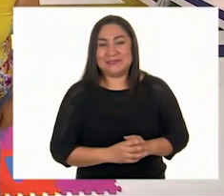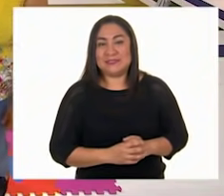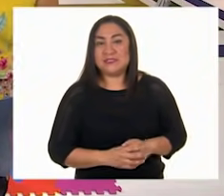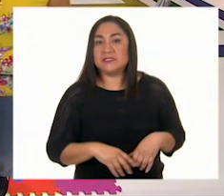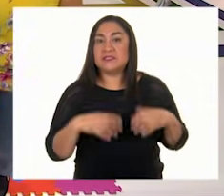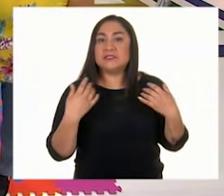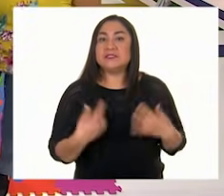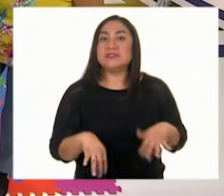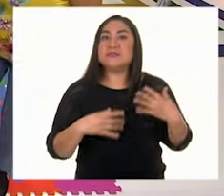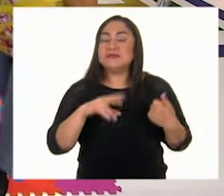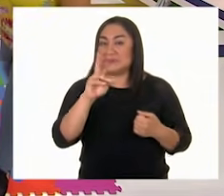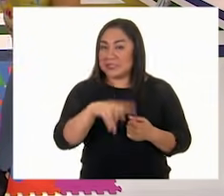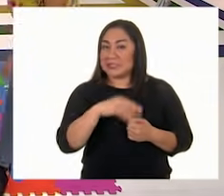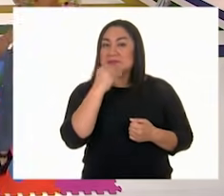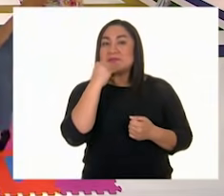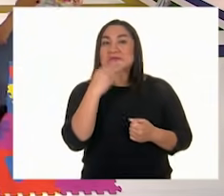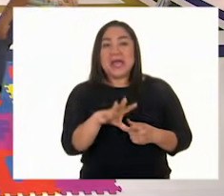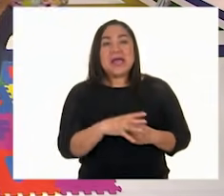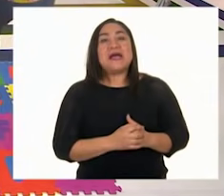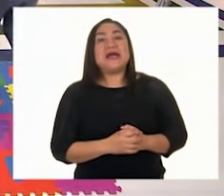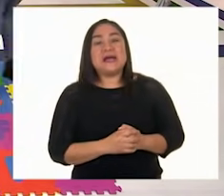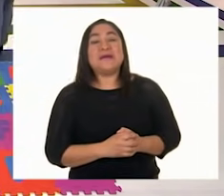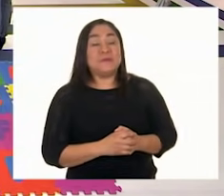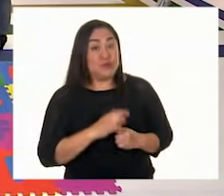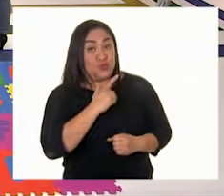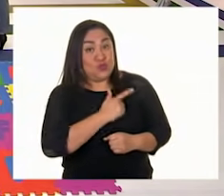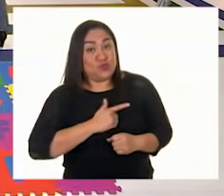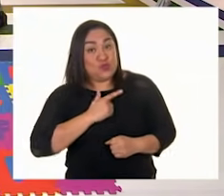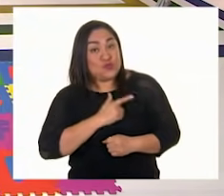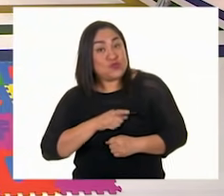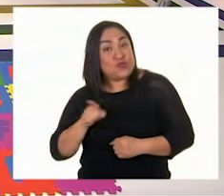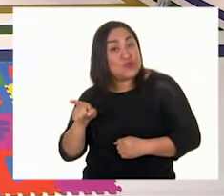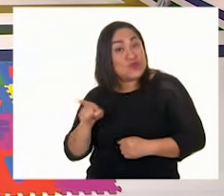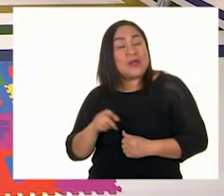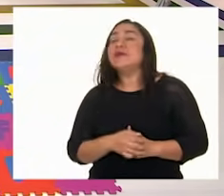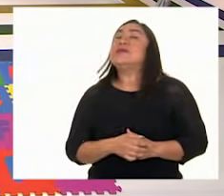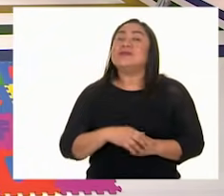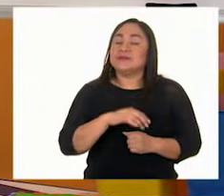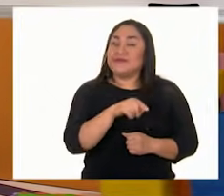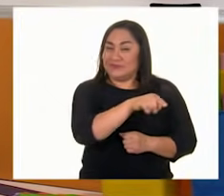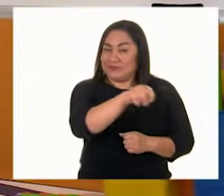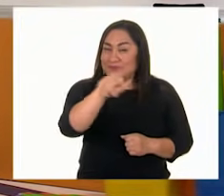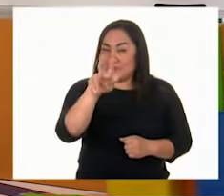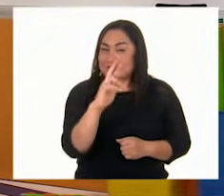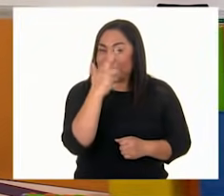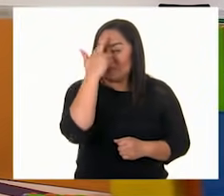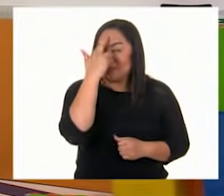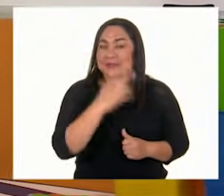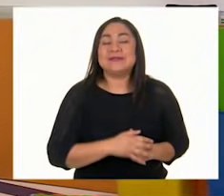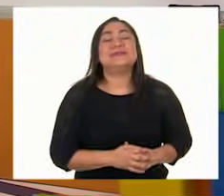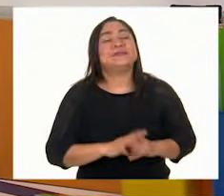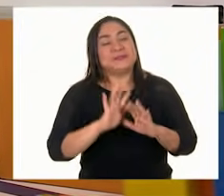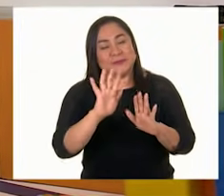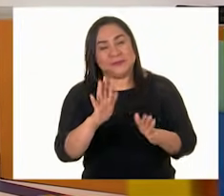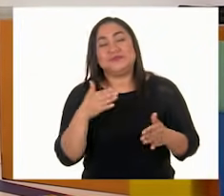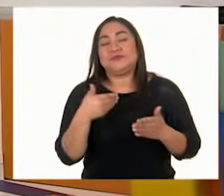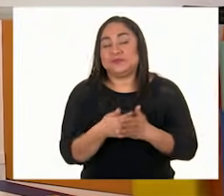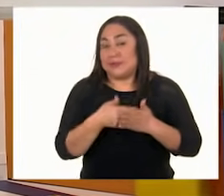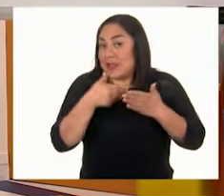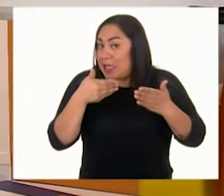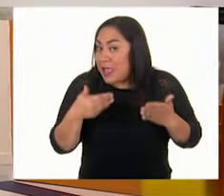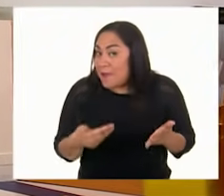¡Qué padre! Sí, ¿te gustó? Sí. Ya recordaron, niños, niñas. Muy bien. Ahora